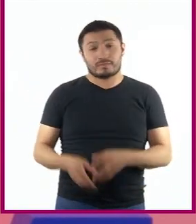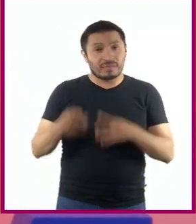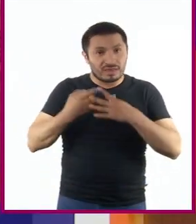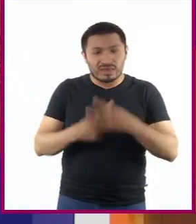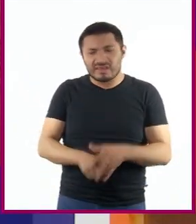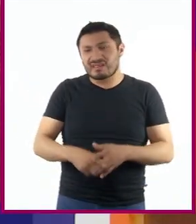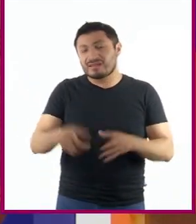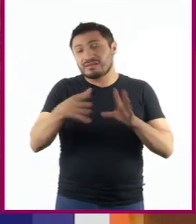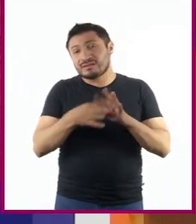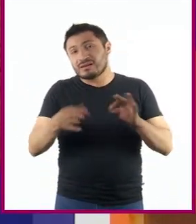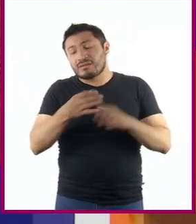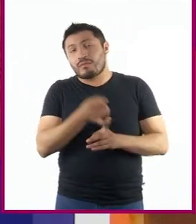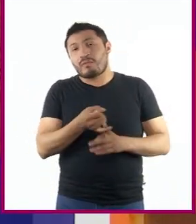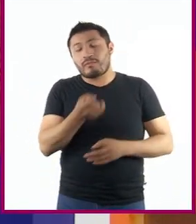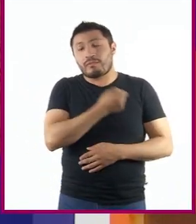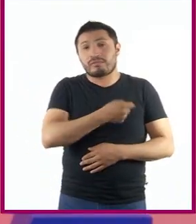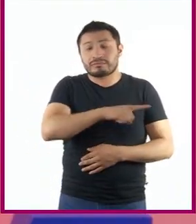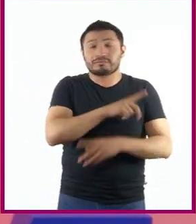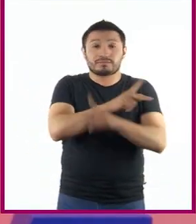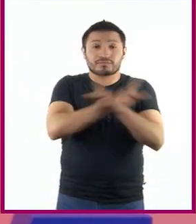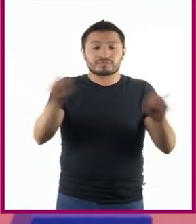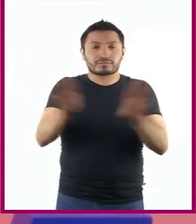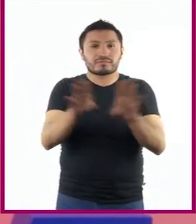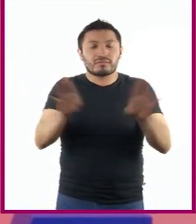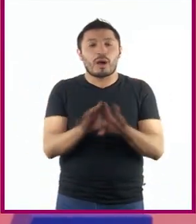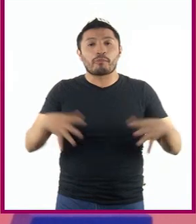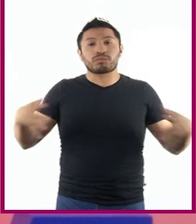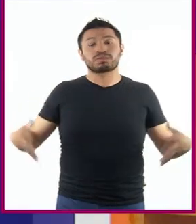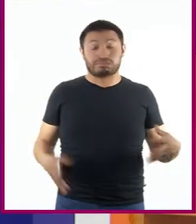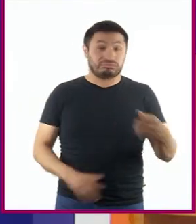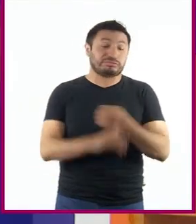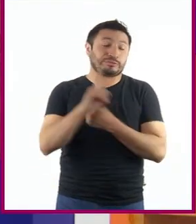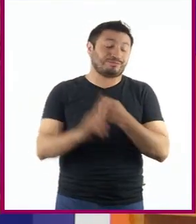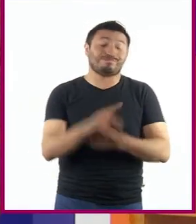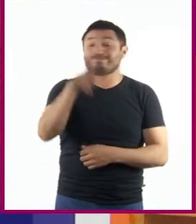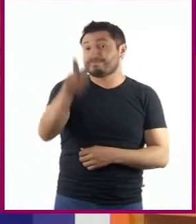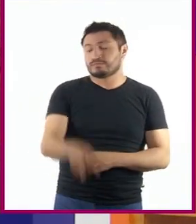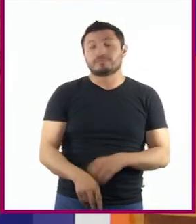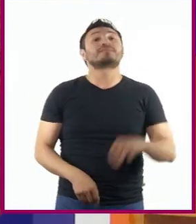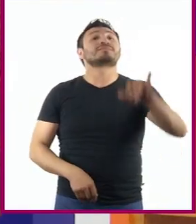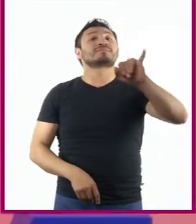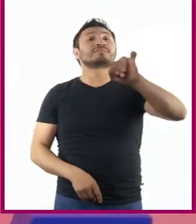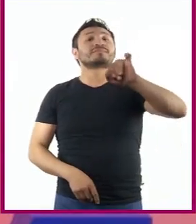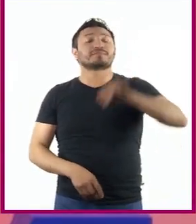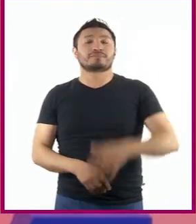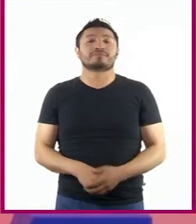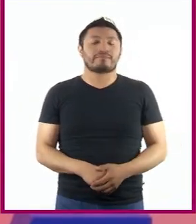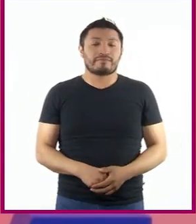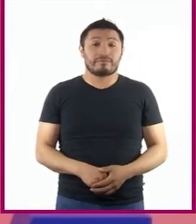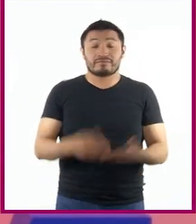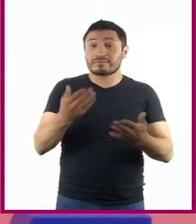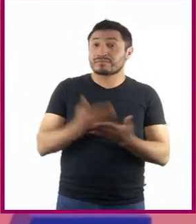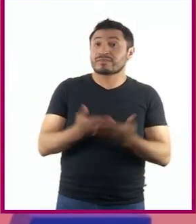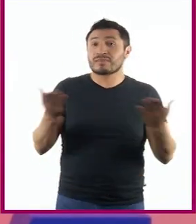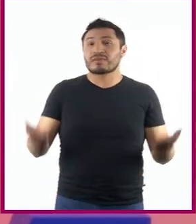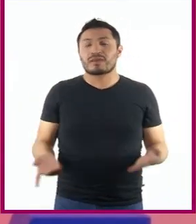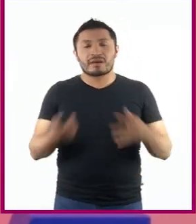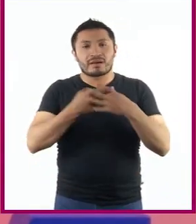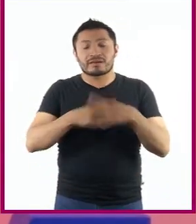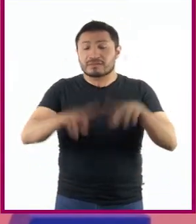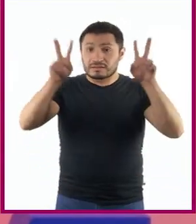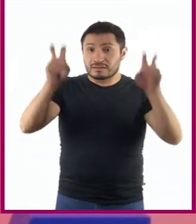refiere que la salud pública considera esta imagen como un problema. Así es. Profesora, ahora que entramos en